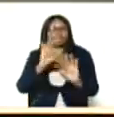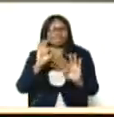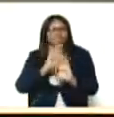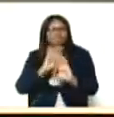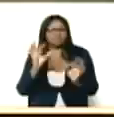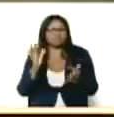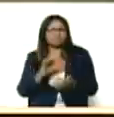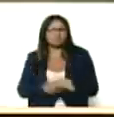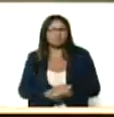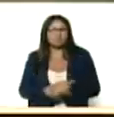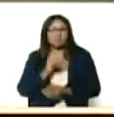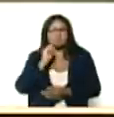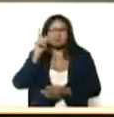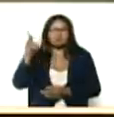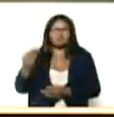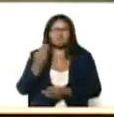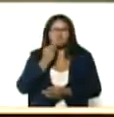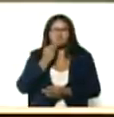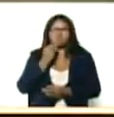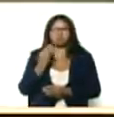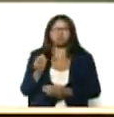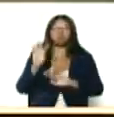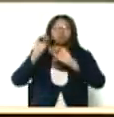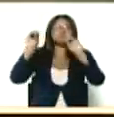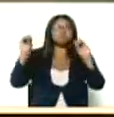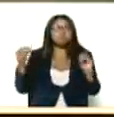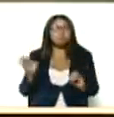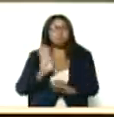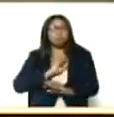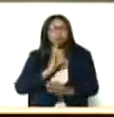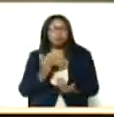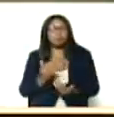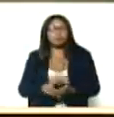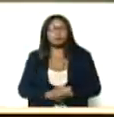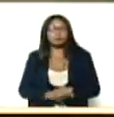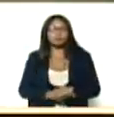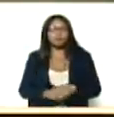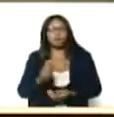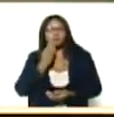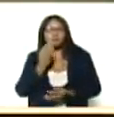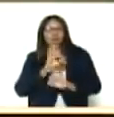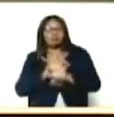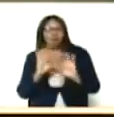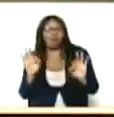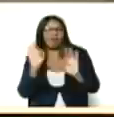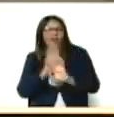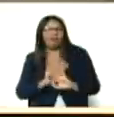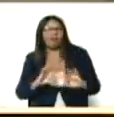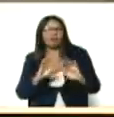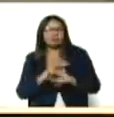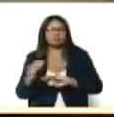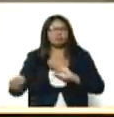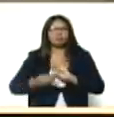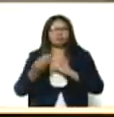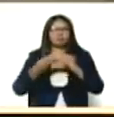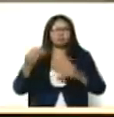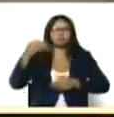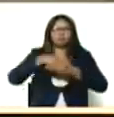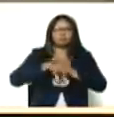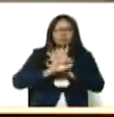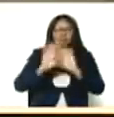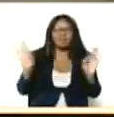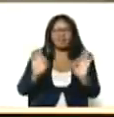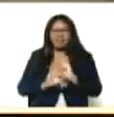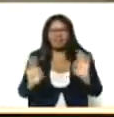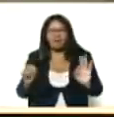con imbéciles autollamándose, ni bobolongos, ni imbéciles, ni golpistas, ni invasiones.